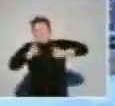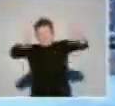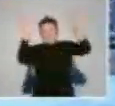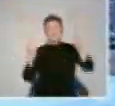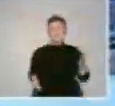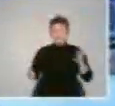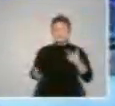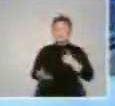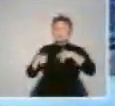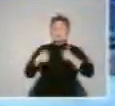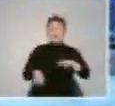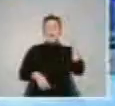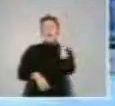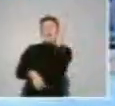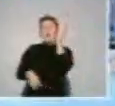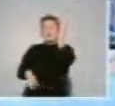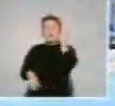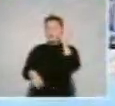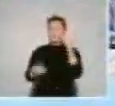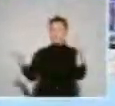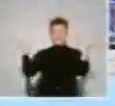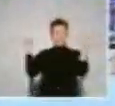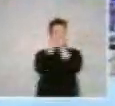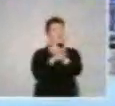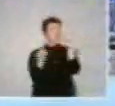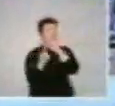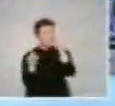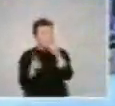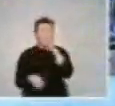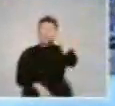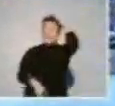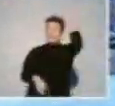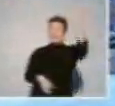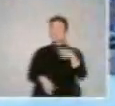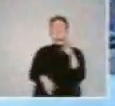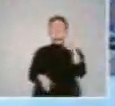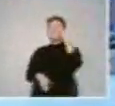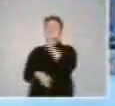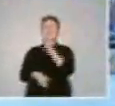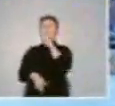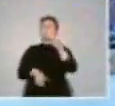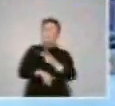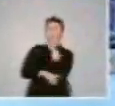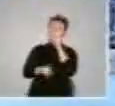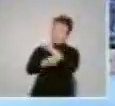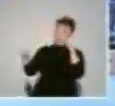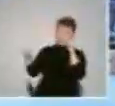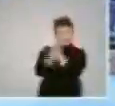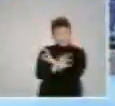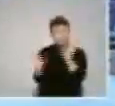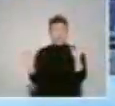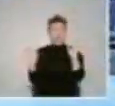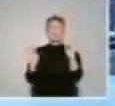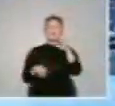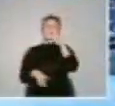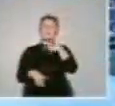A la hora más no la confundas con la reina Isabel II. Con la misma